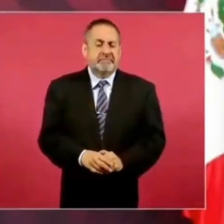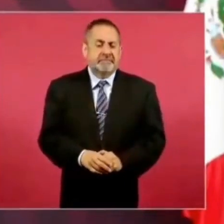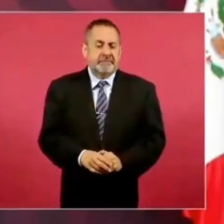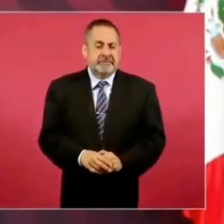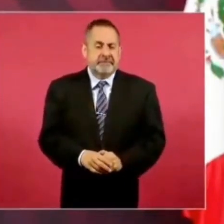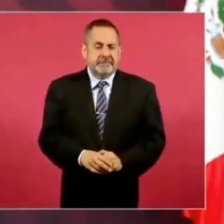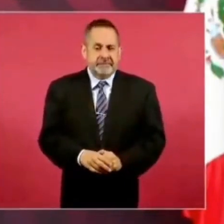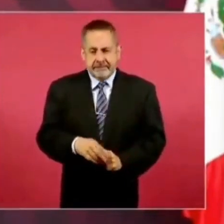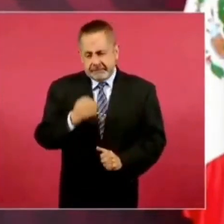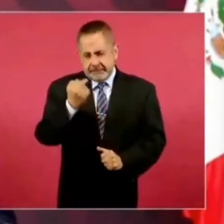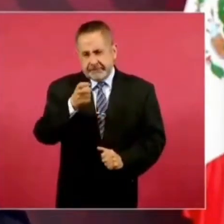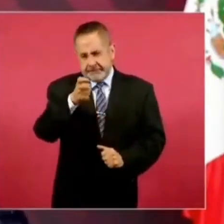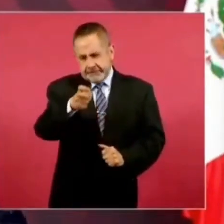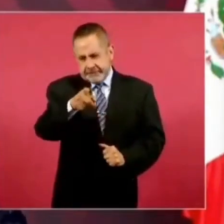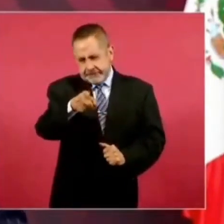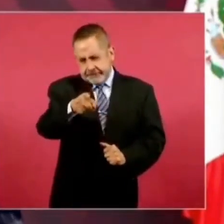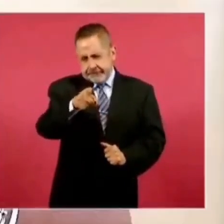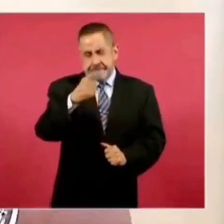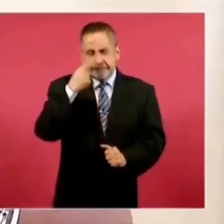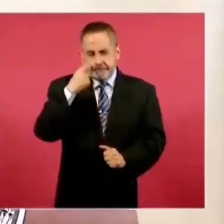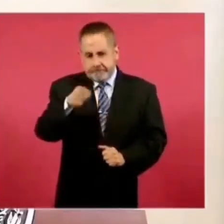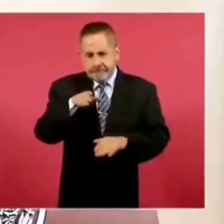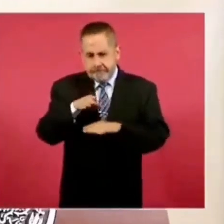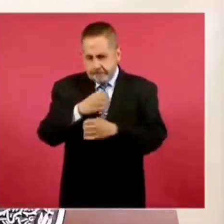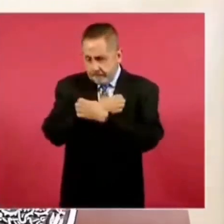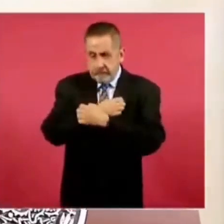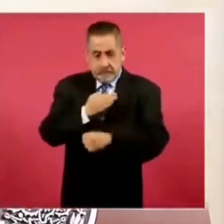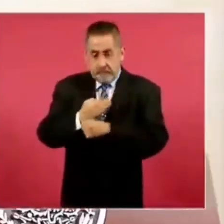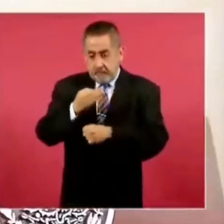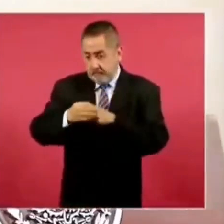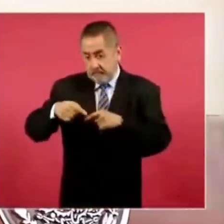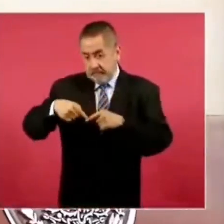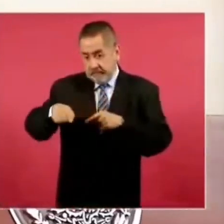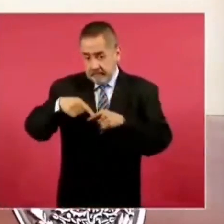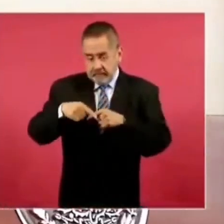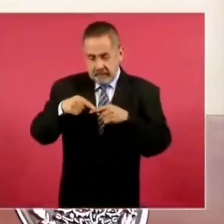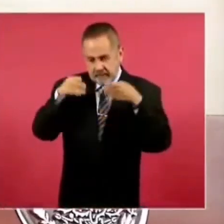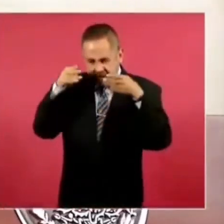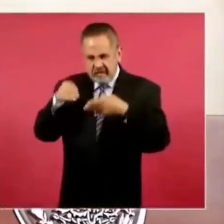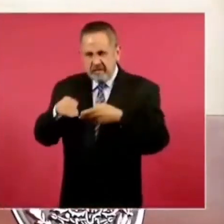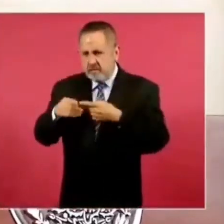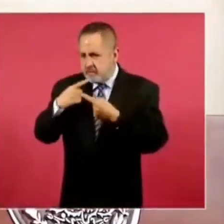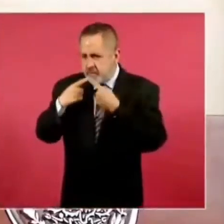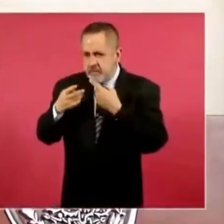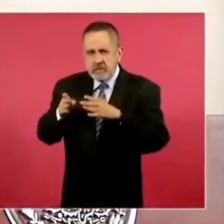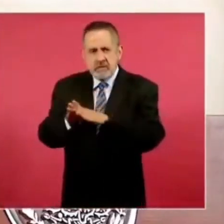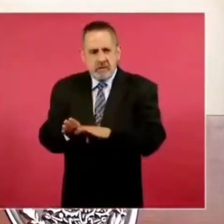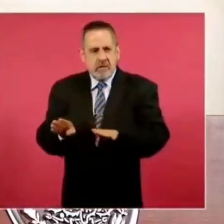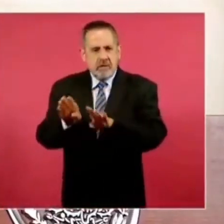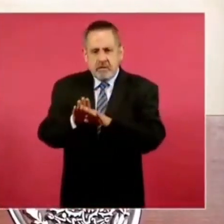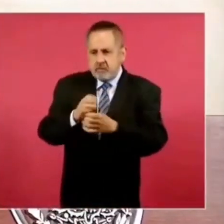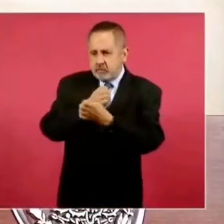Entonces sí estamos viendo esto de la educación en estos días, estamos analizándolo,